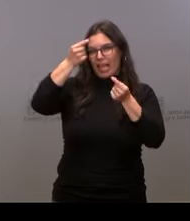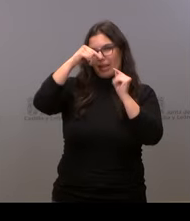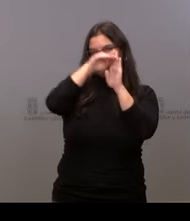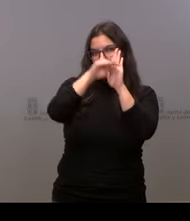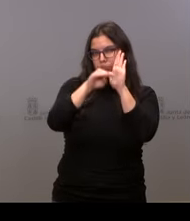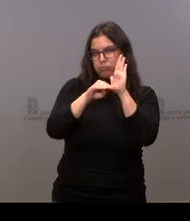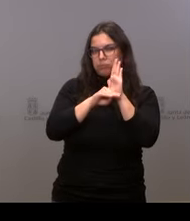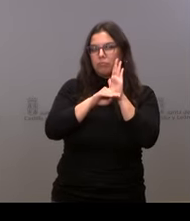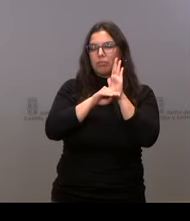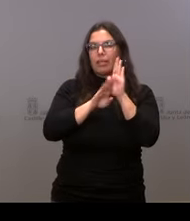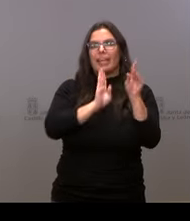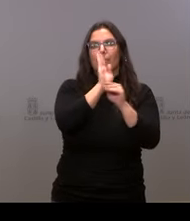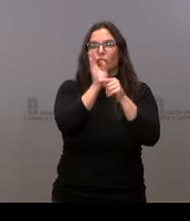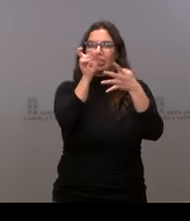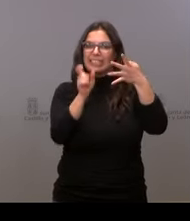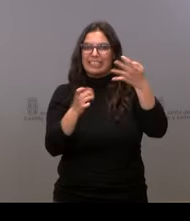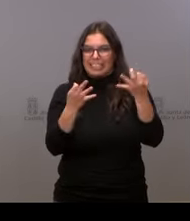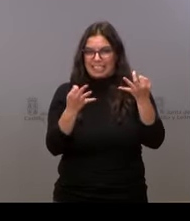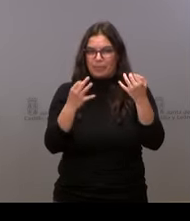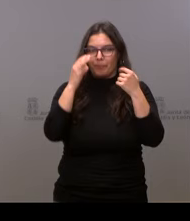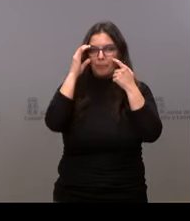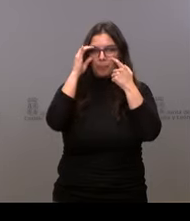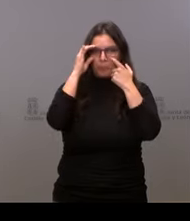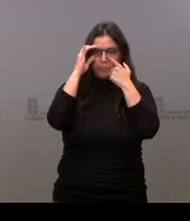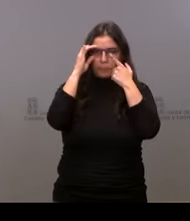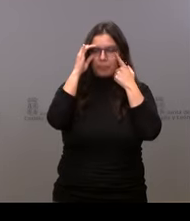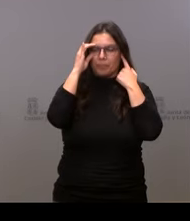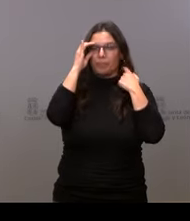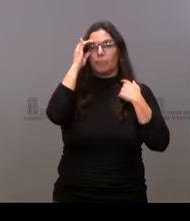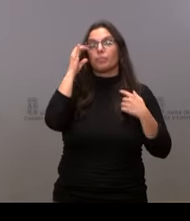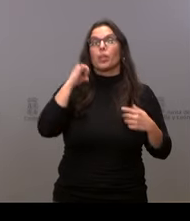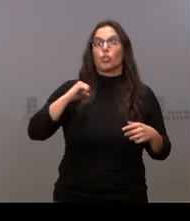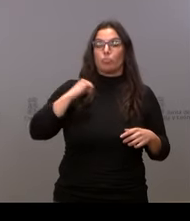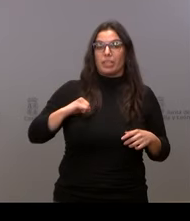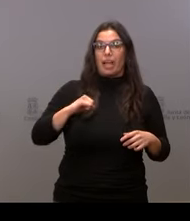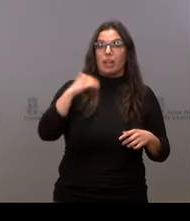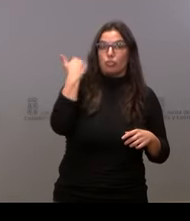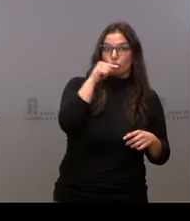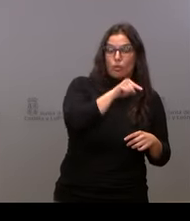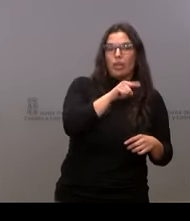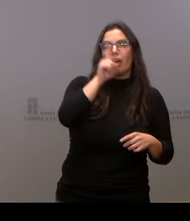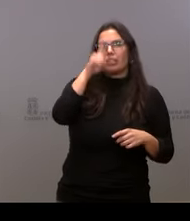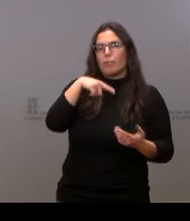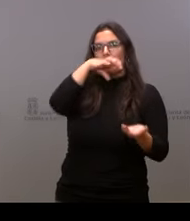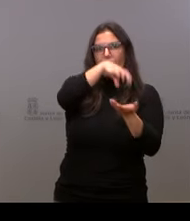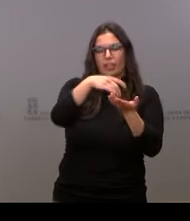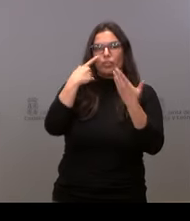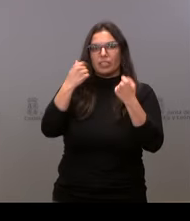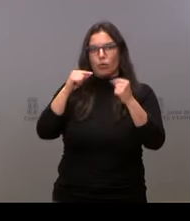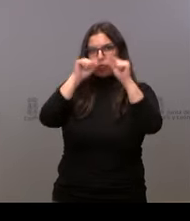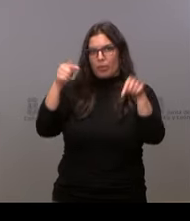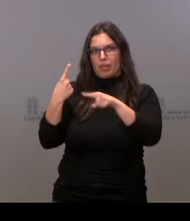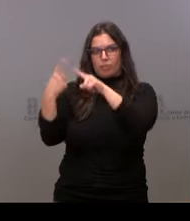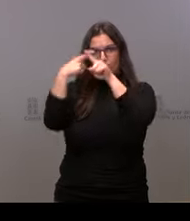las inversiones que vamos a hacer tanto en el hospital santa bárbara como en los propios centros de salud de la provincia